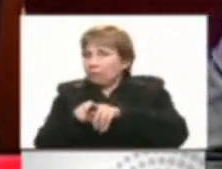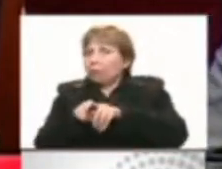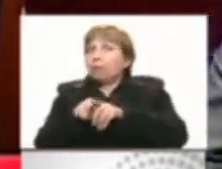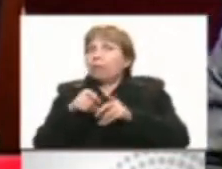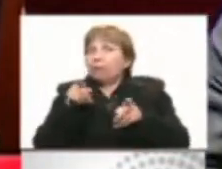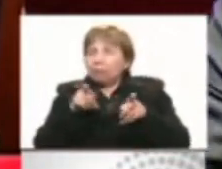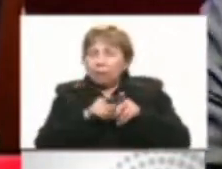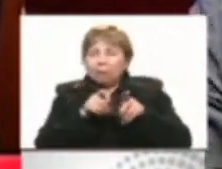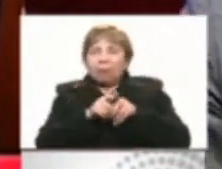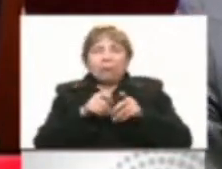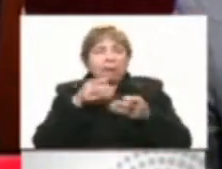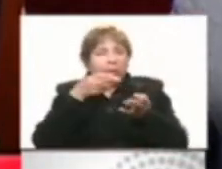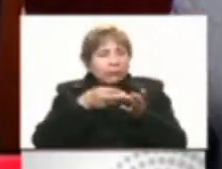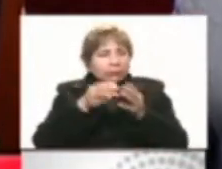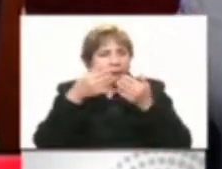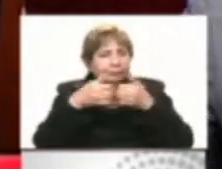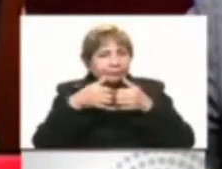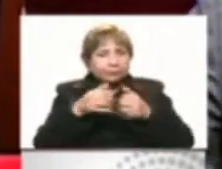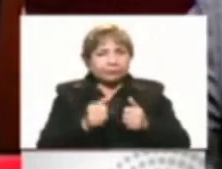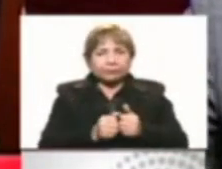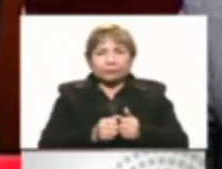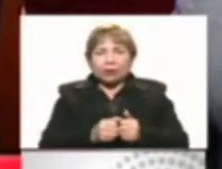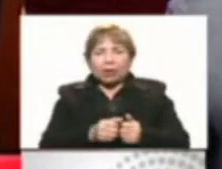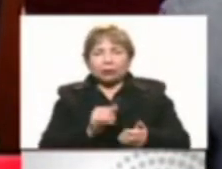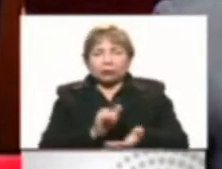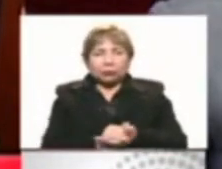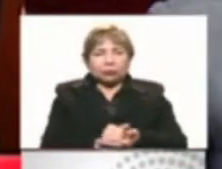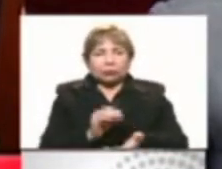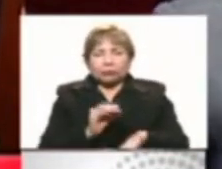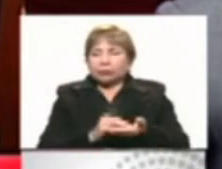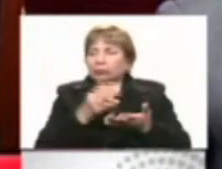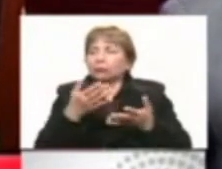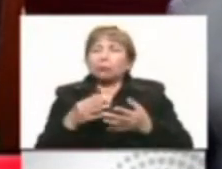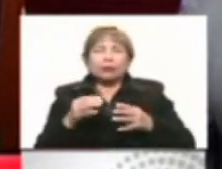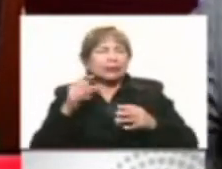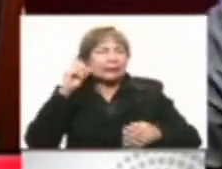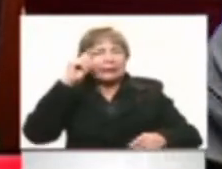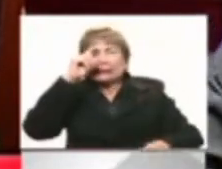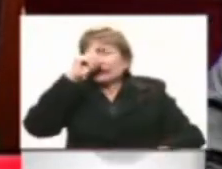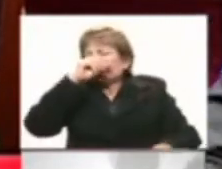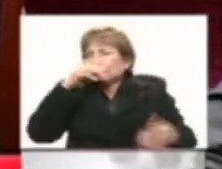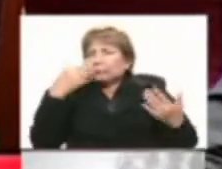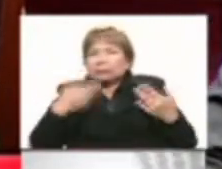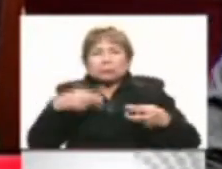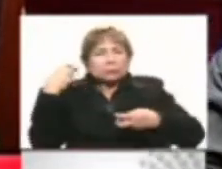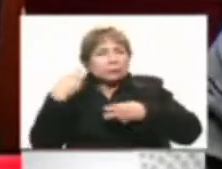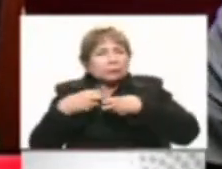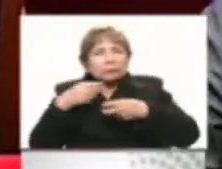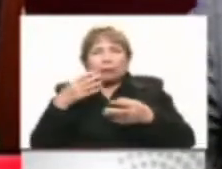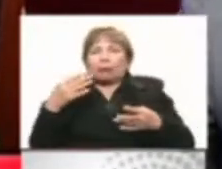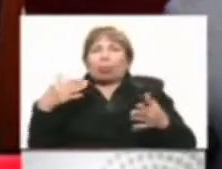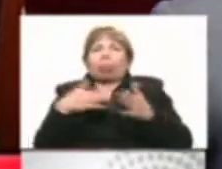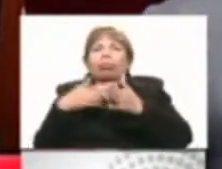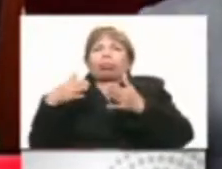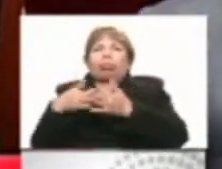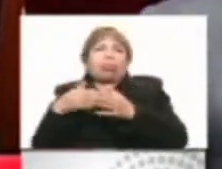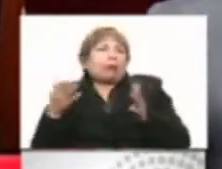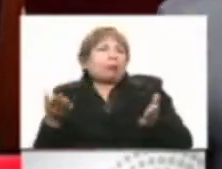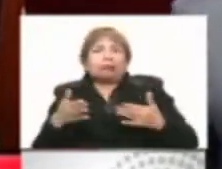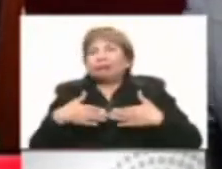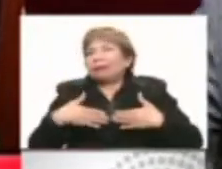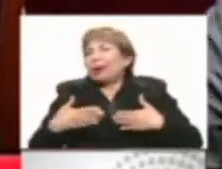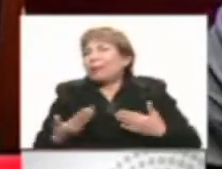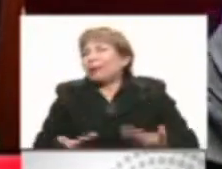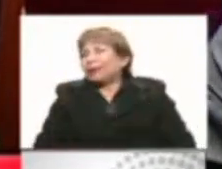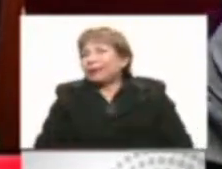lamentablemente los mecanismos que se han planteado han llegado con mucha dificultad y con mucha limitación. No han tenido, y